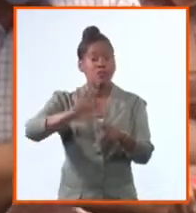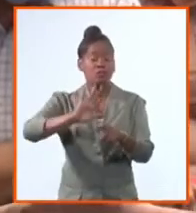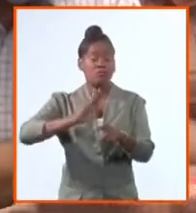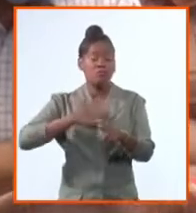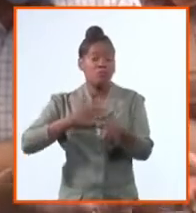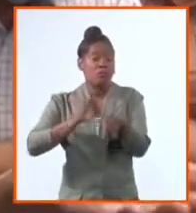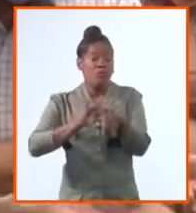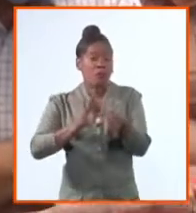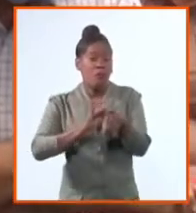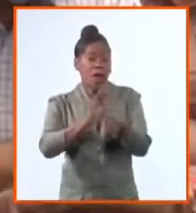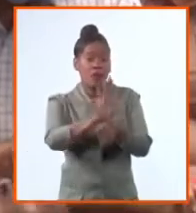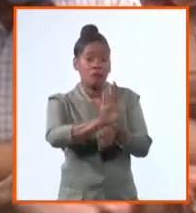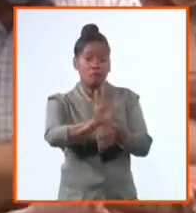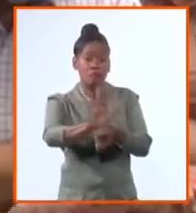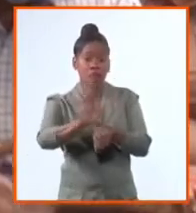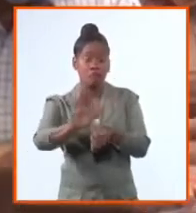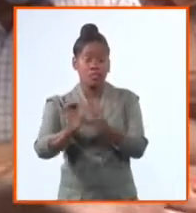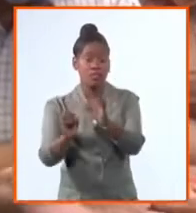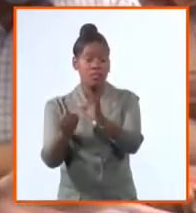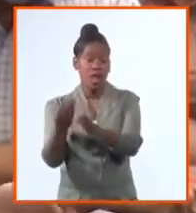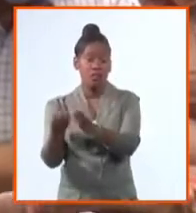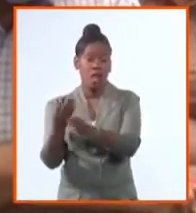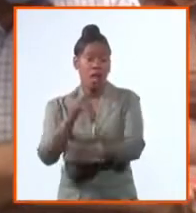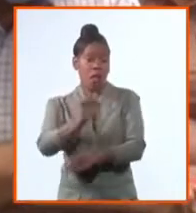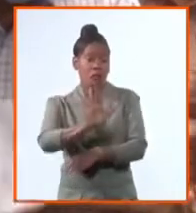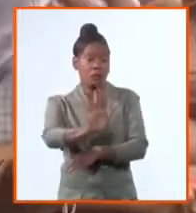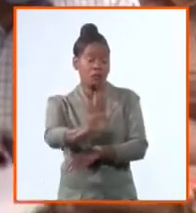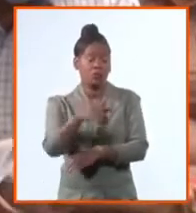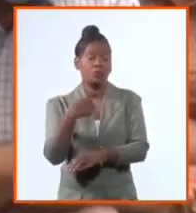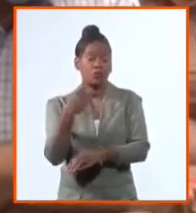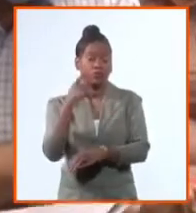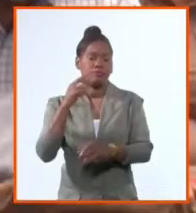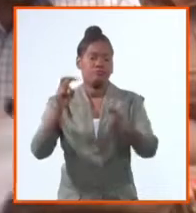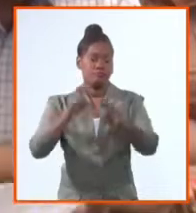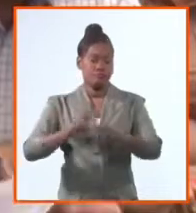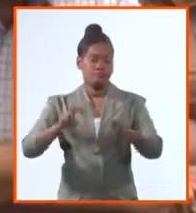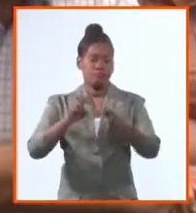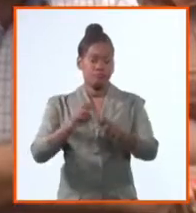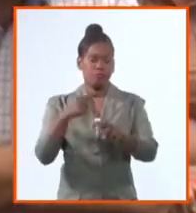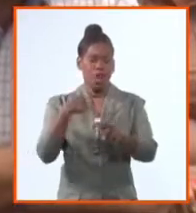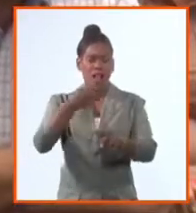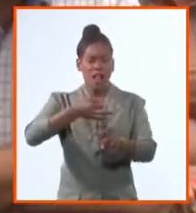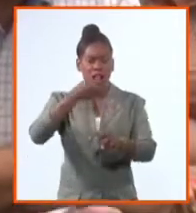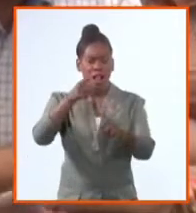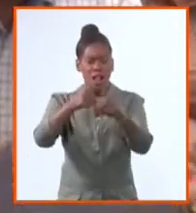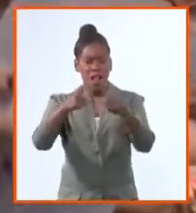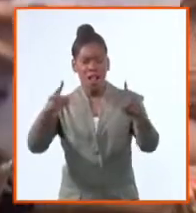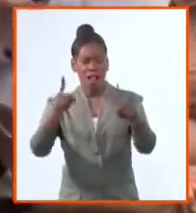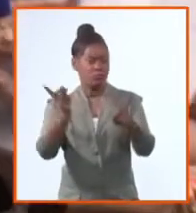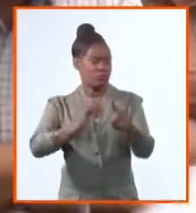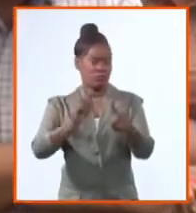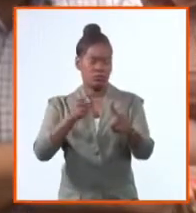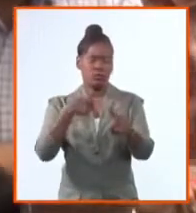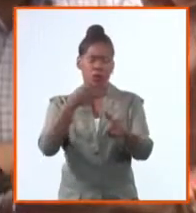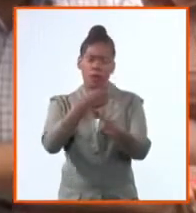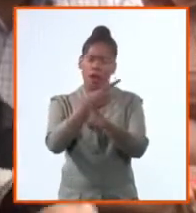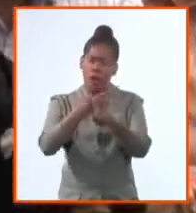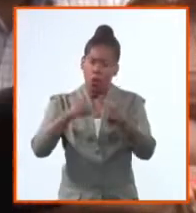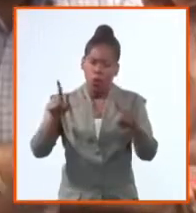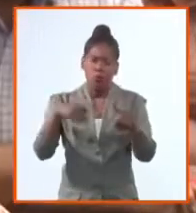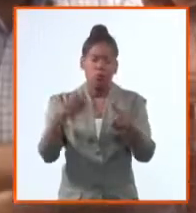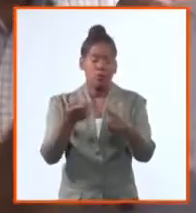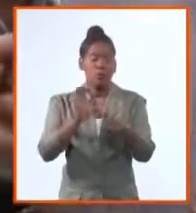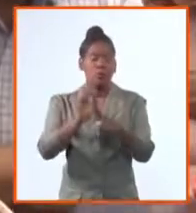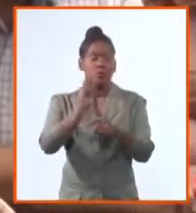son realidades que podrán surgir y que sí. Yo voy a hablar de los otros microorganismos que los